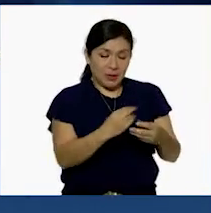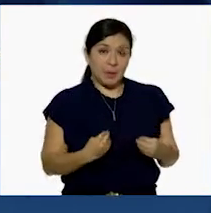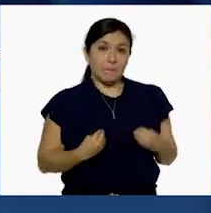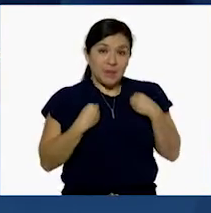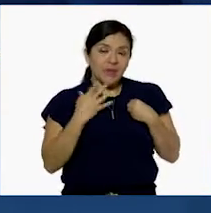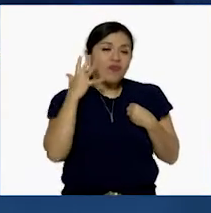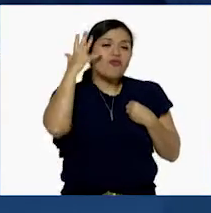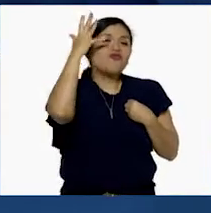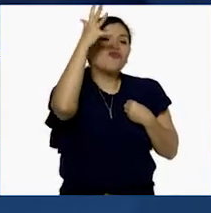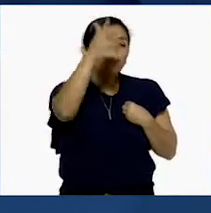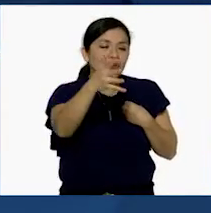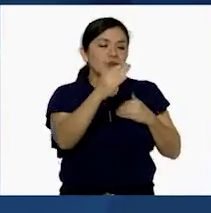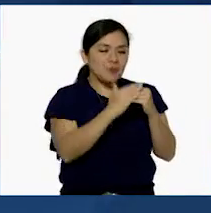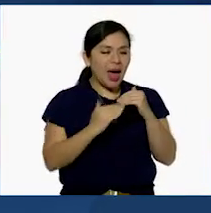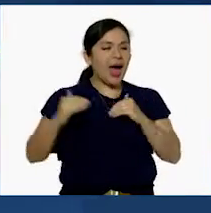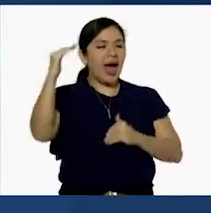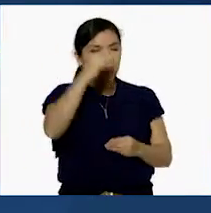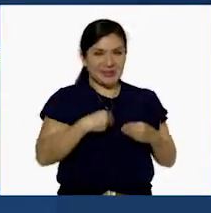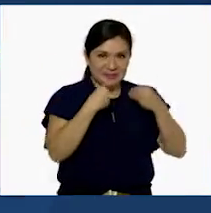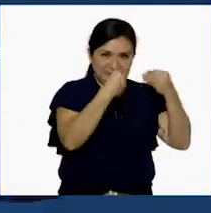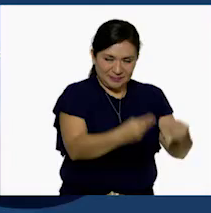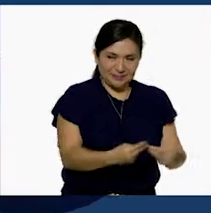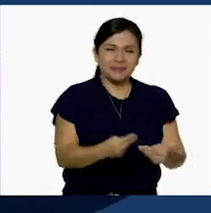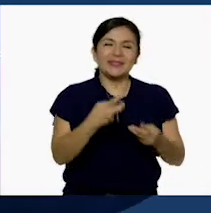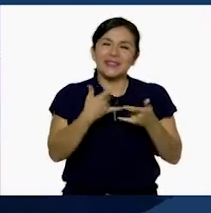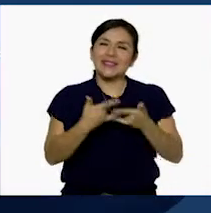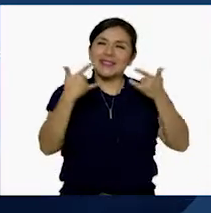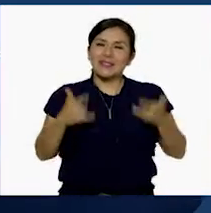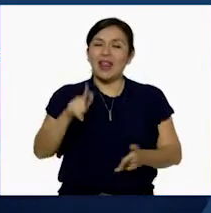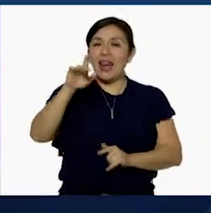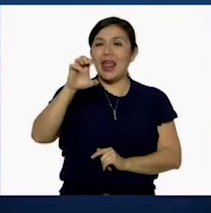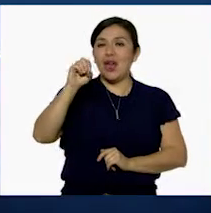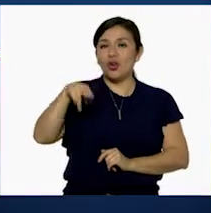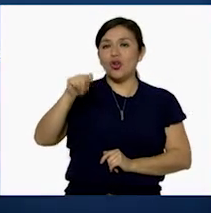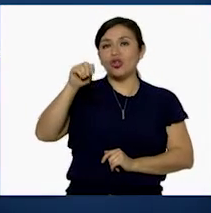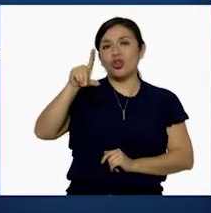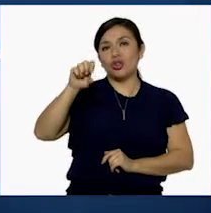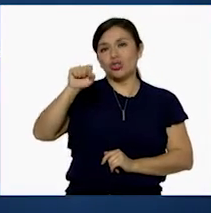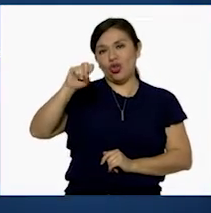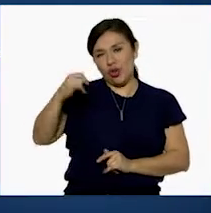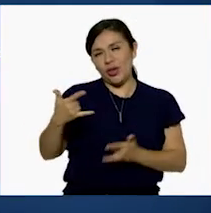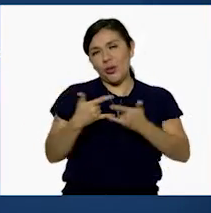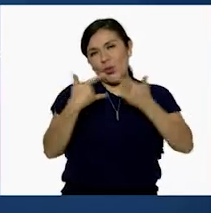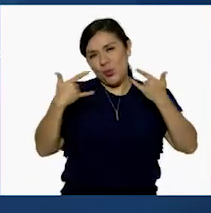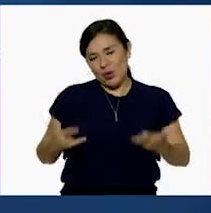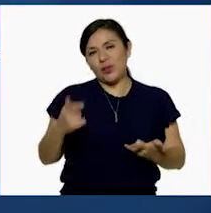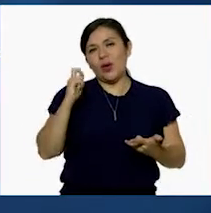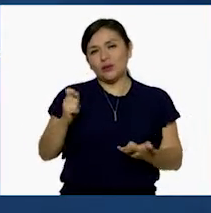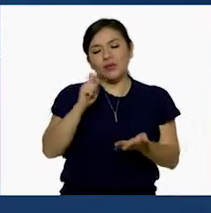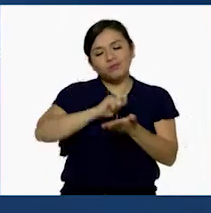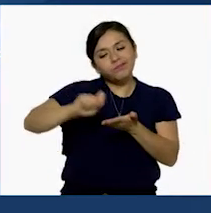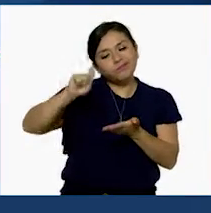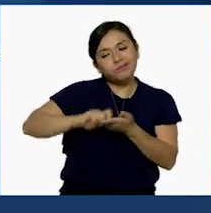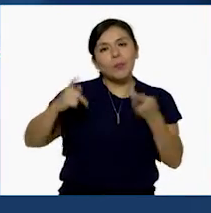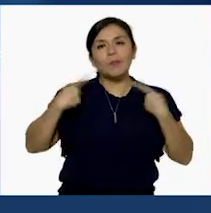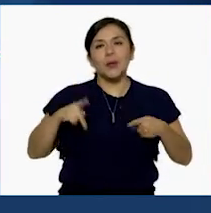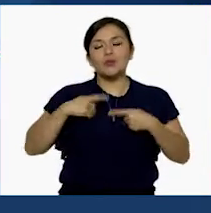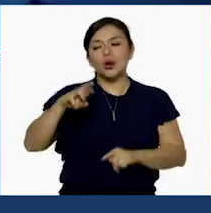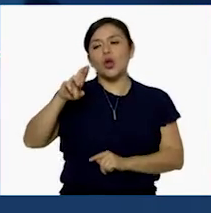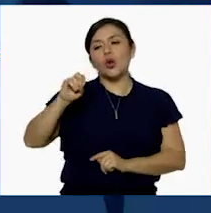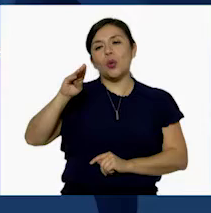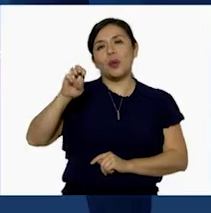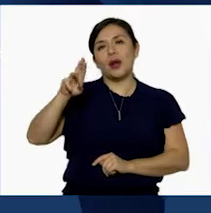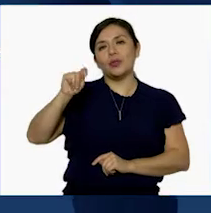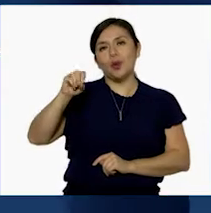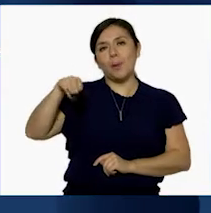devolverá». Tolstoy, León, La muerte de Iván Ilich y otros cuentos. Traducción de Roberto Mares y Luis Rufalga.